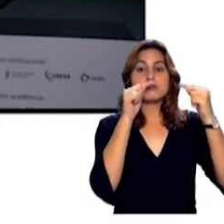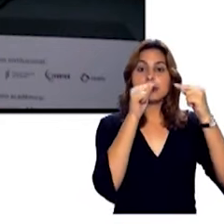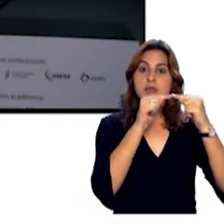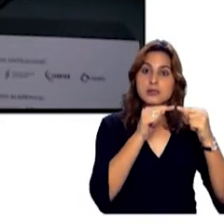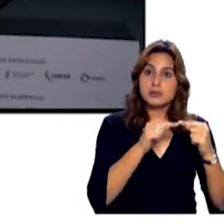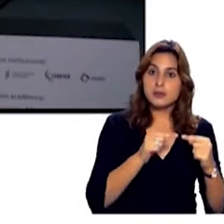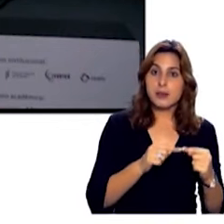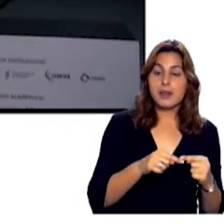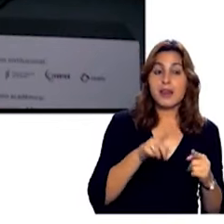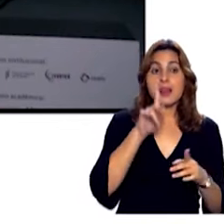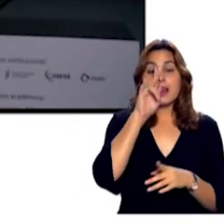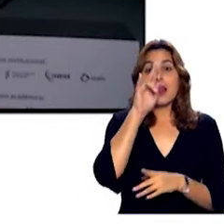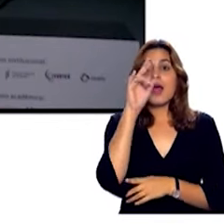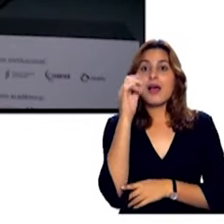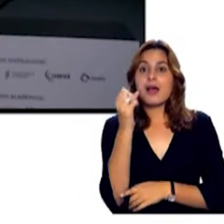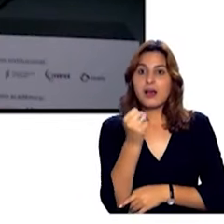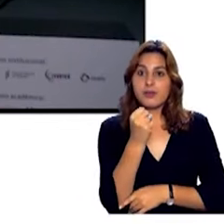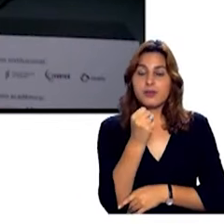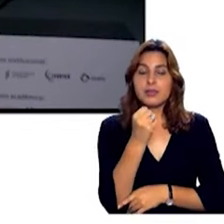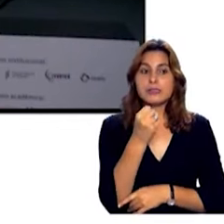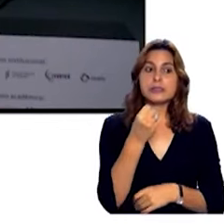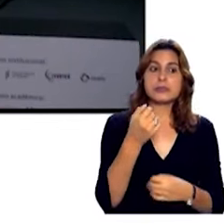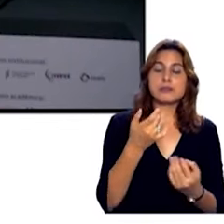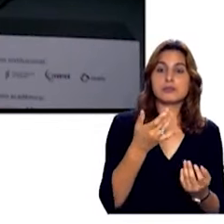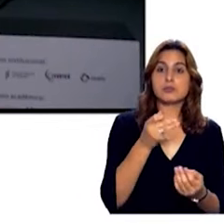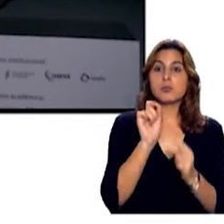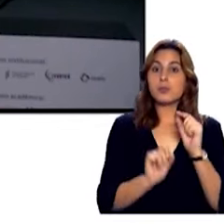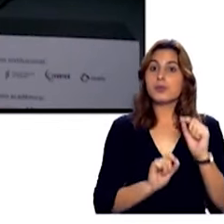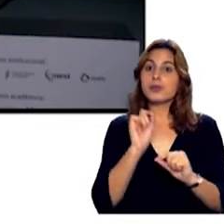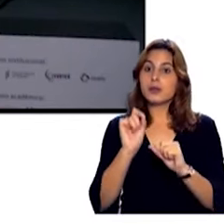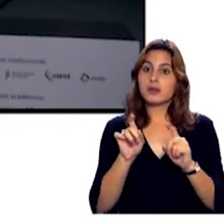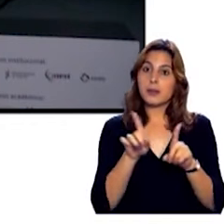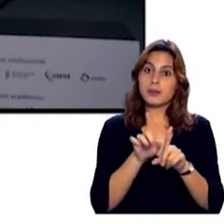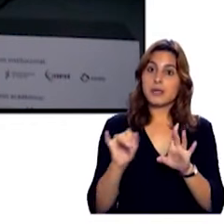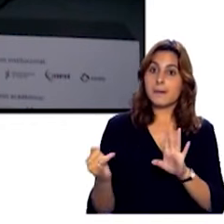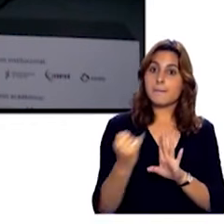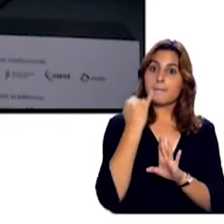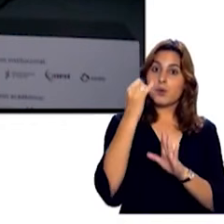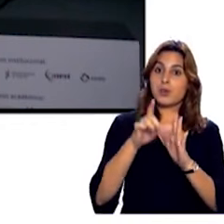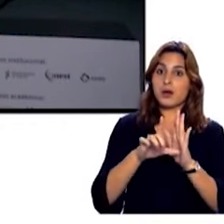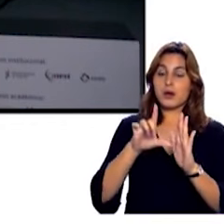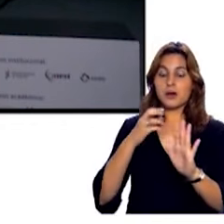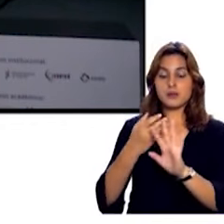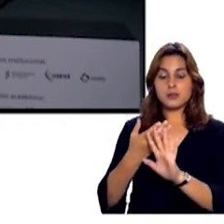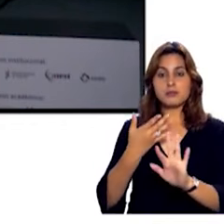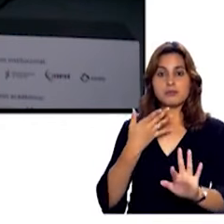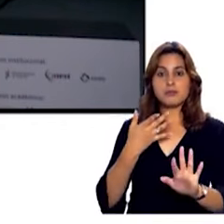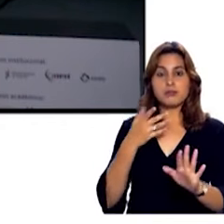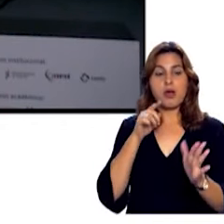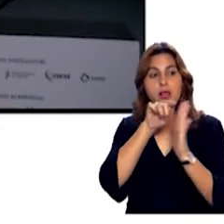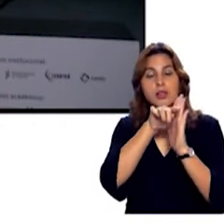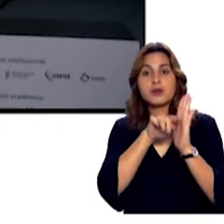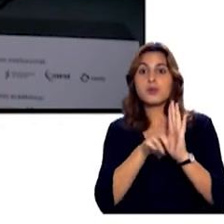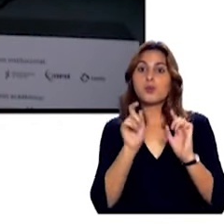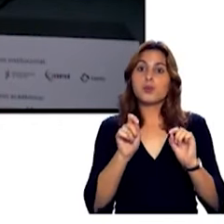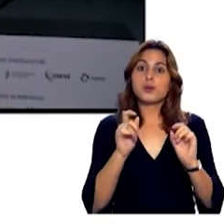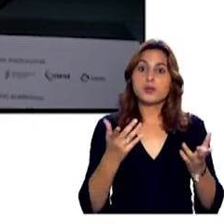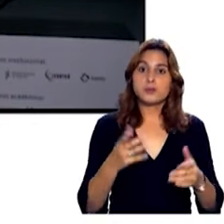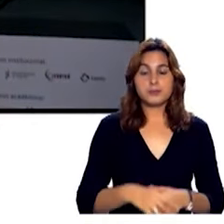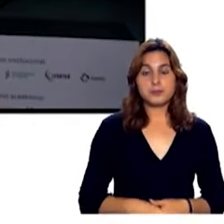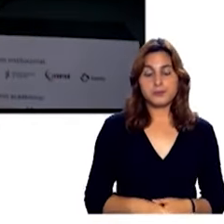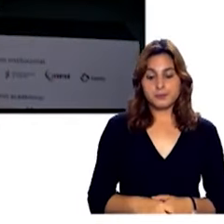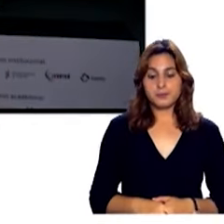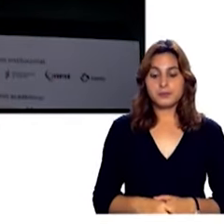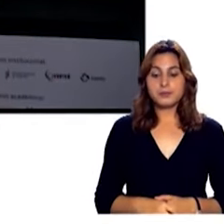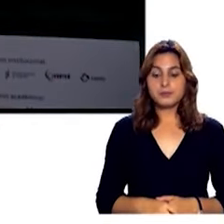esa notoria importancia determinados tipos delictivos Pero es que adem tribunal Supremo la sal